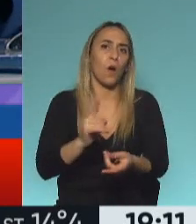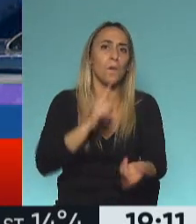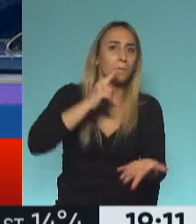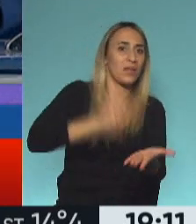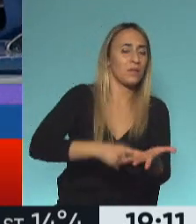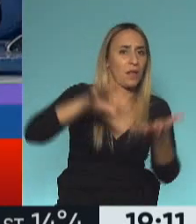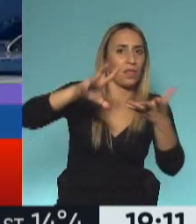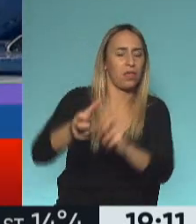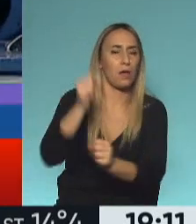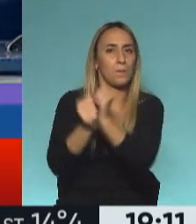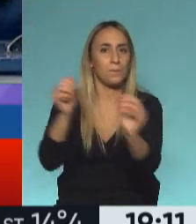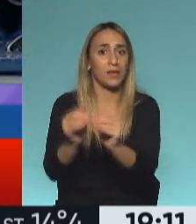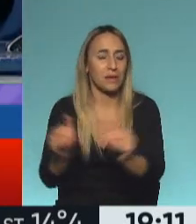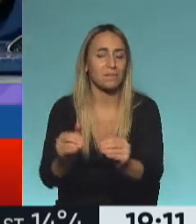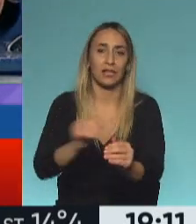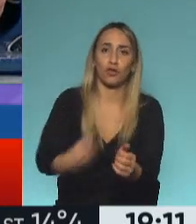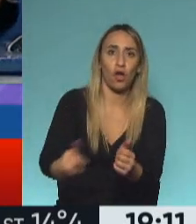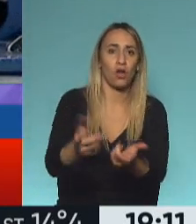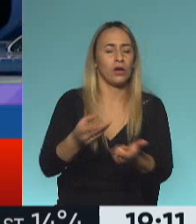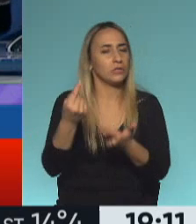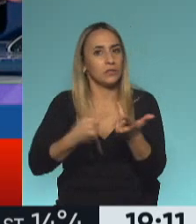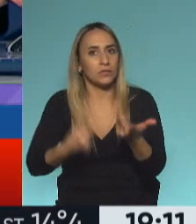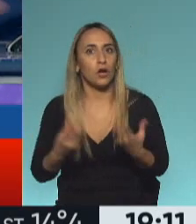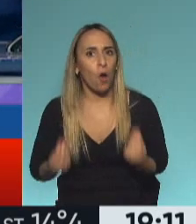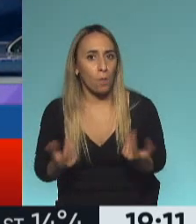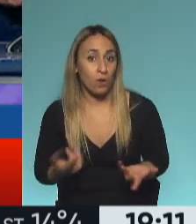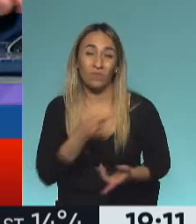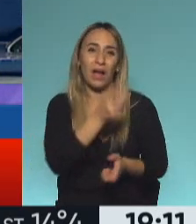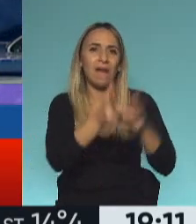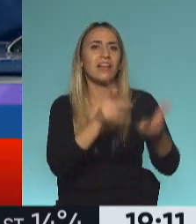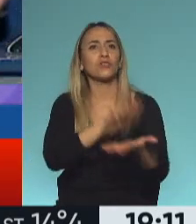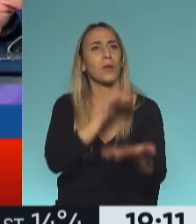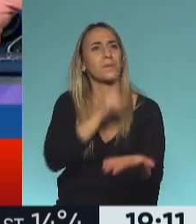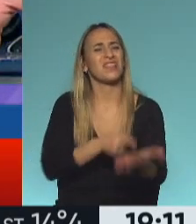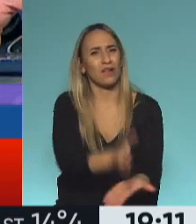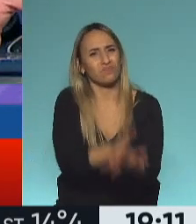muchas de ellas que han sufrido tanto el 2020? Y así estamos permanentemente. Usted cuando habla de medidas serias, ¿qué dice?